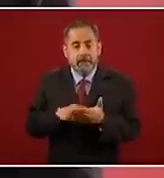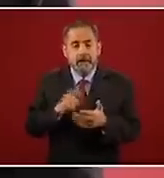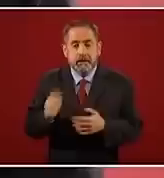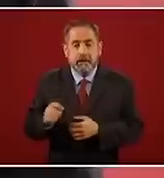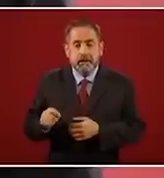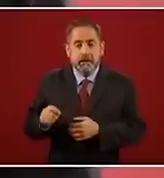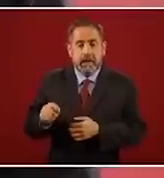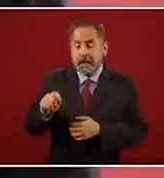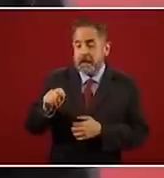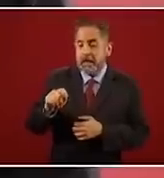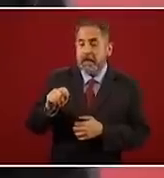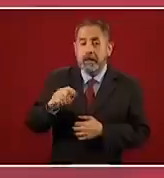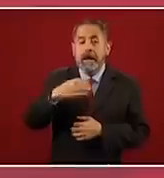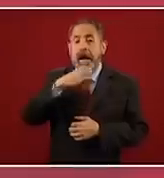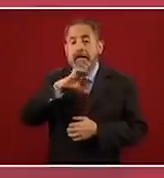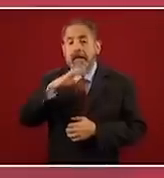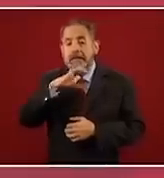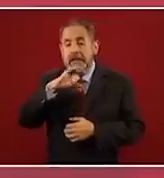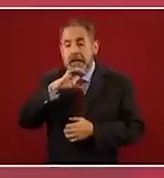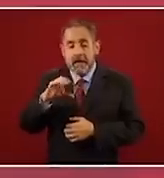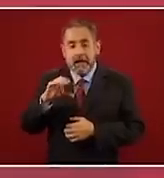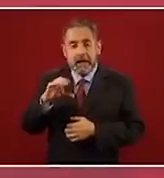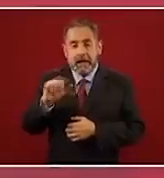1916 de Venustiano Carranza,